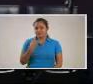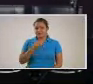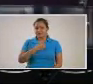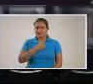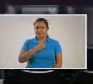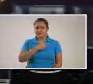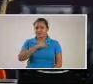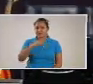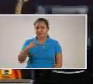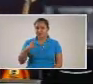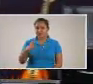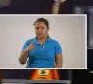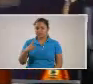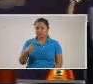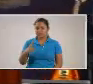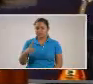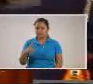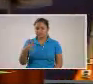Federación Rusa.